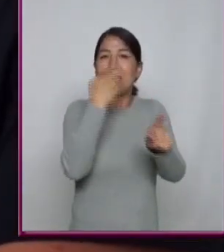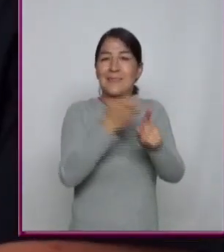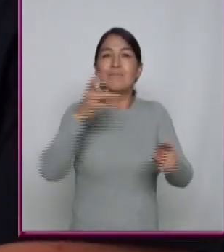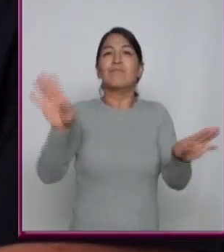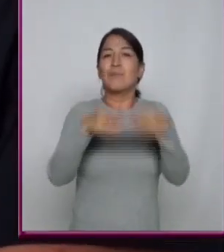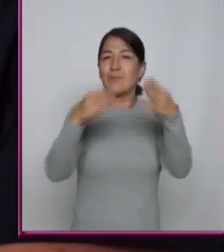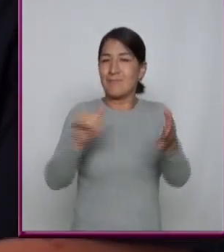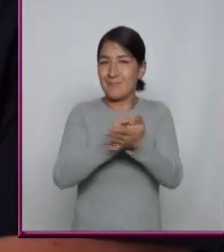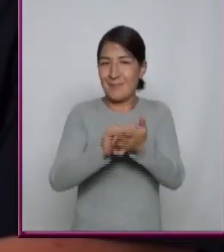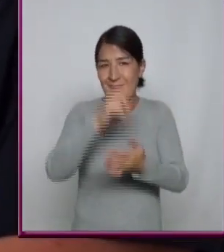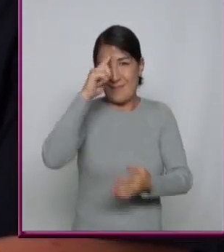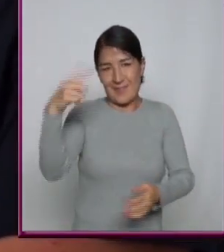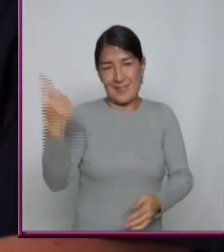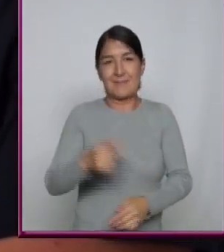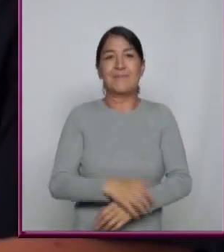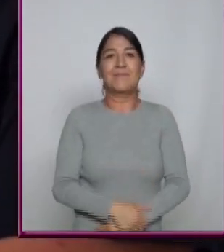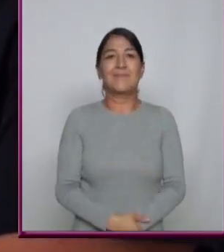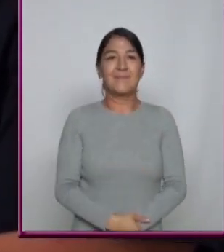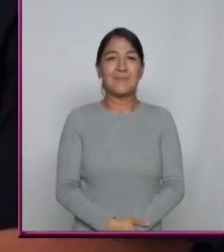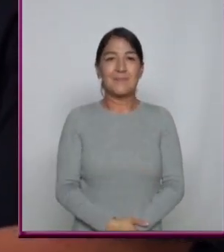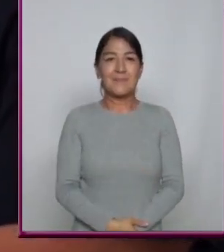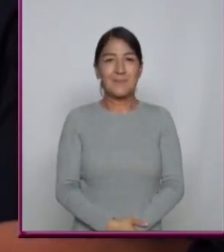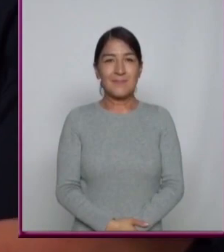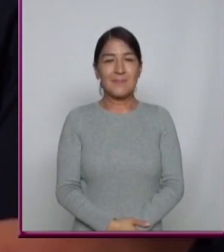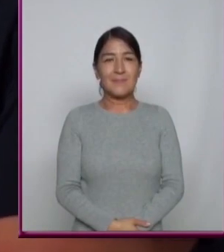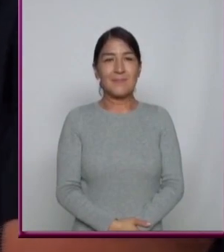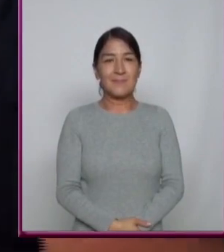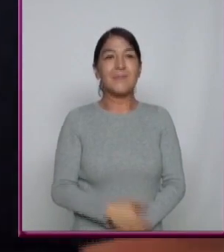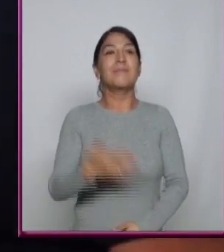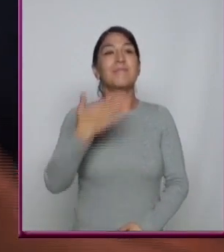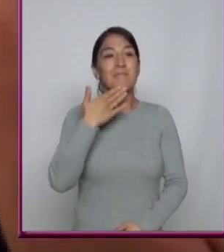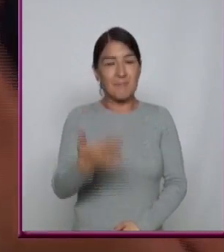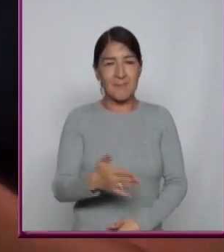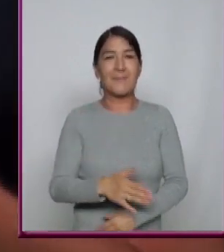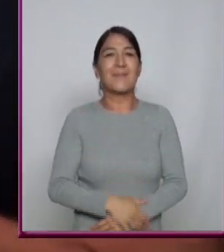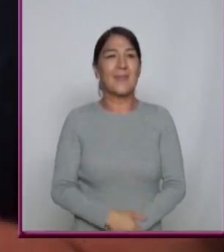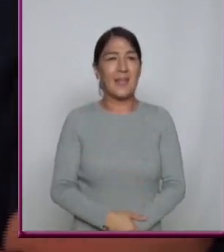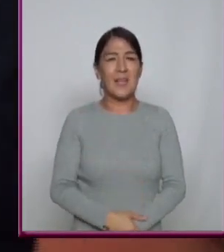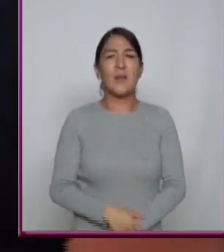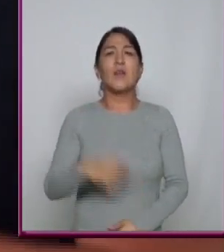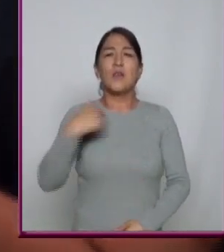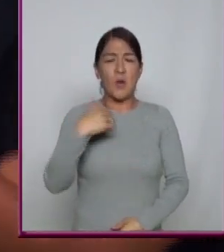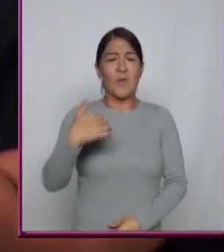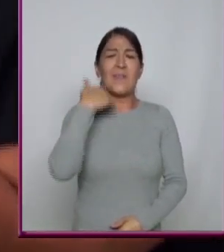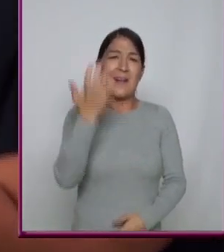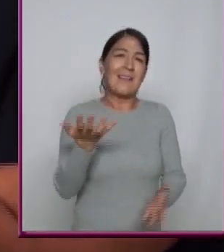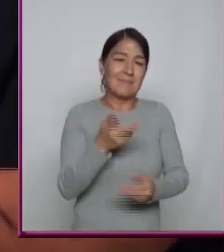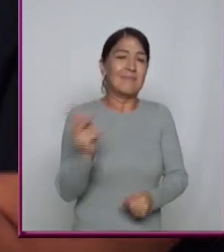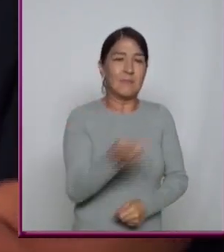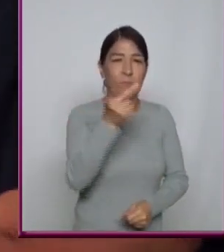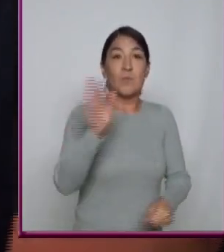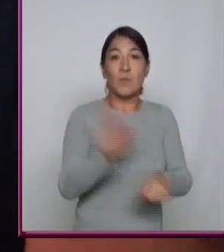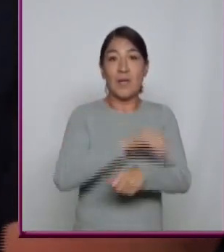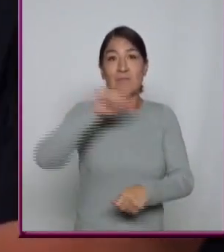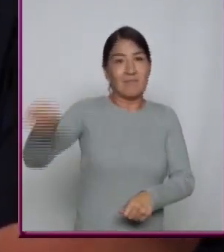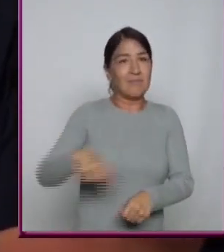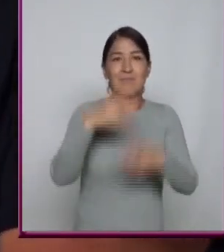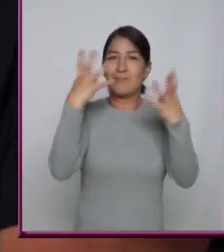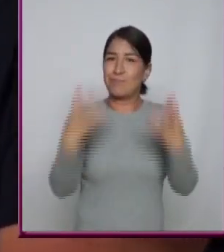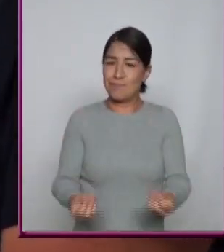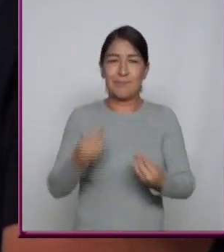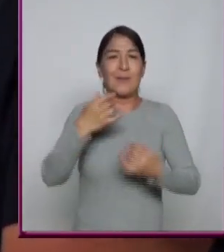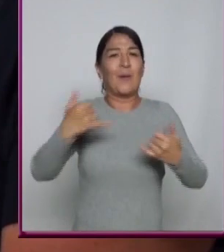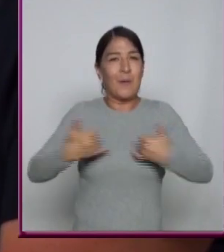estos formatos Que eso funciona ¿No? Claro Muy bien Y te quería hacer esta pregunta Porque hay muchos jóvenes ¿No? De